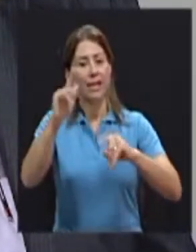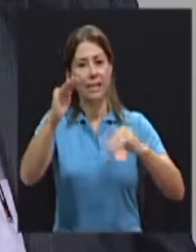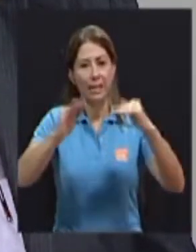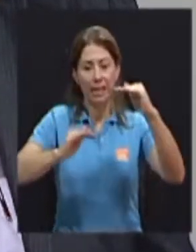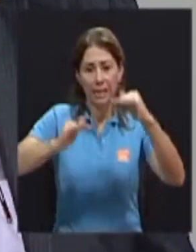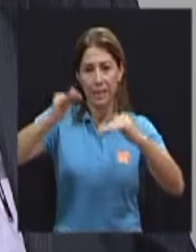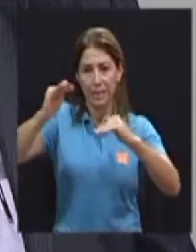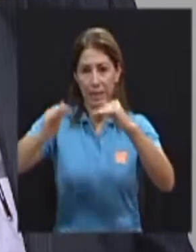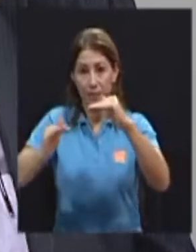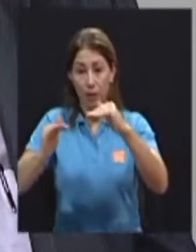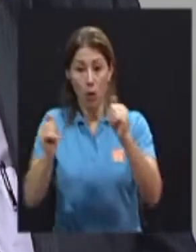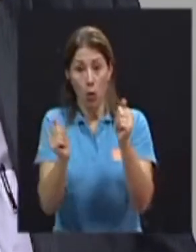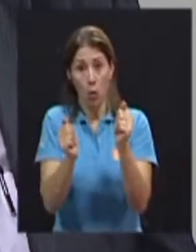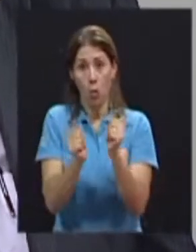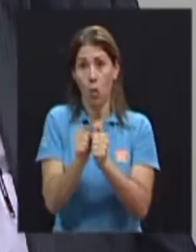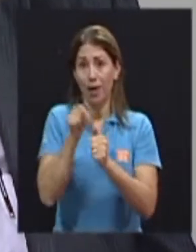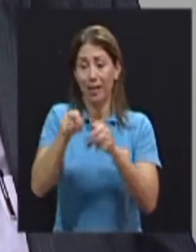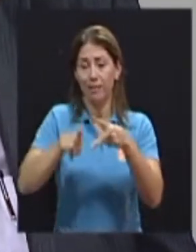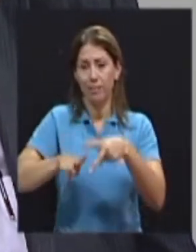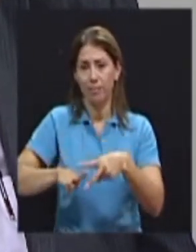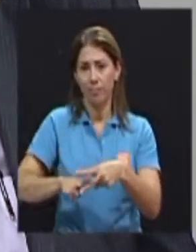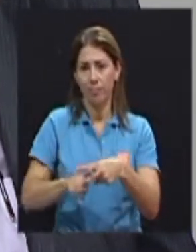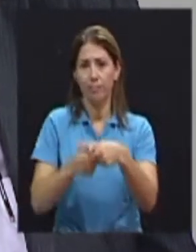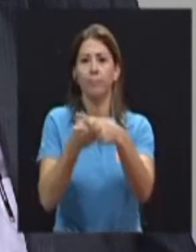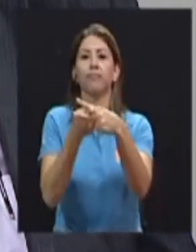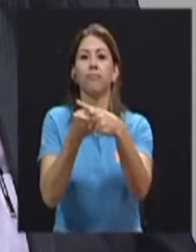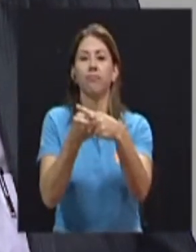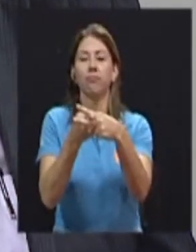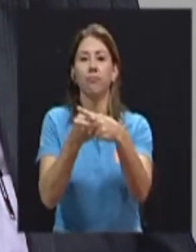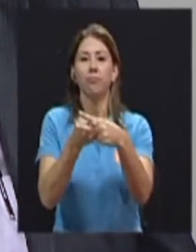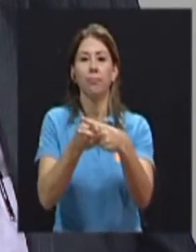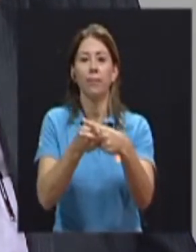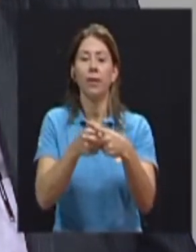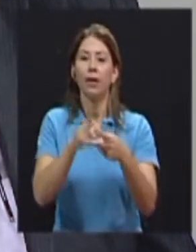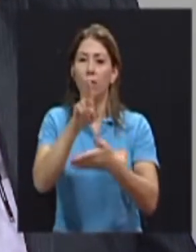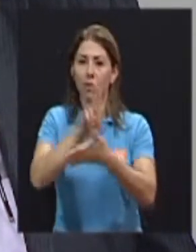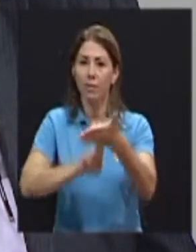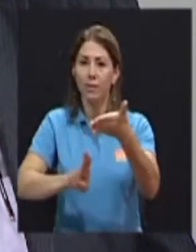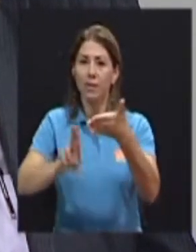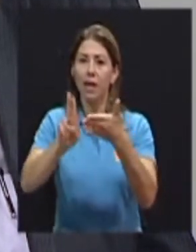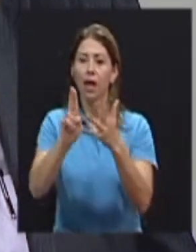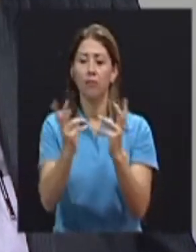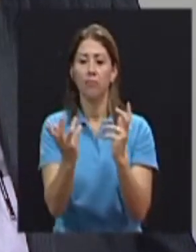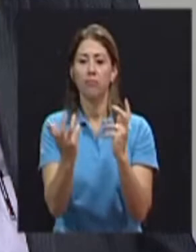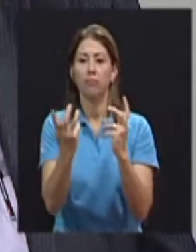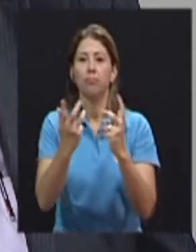en esa definición genética, la universidad articula un modelo educativo